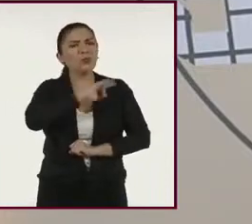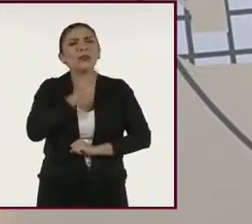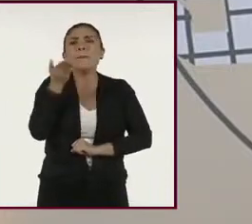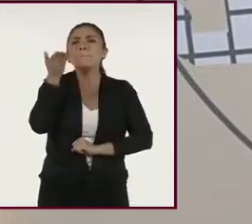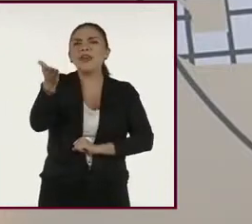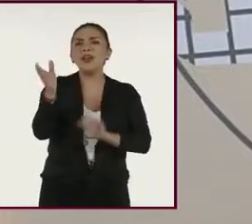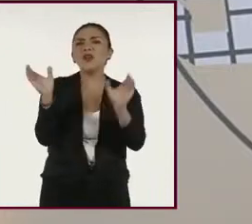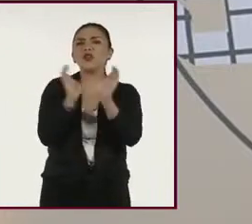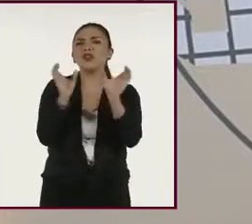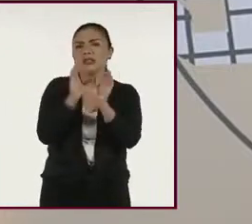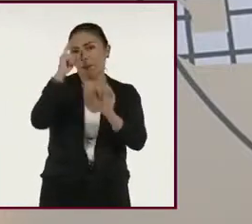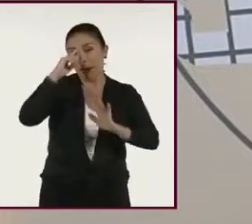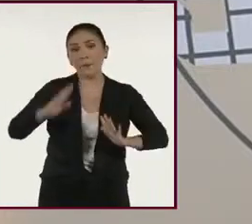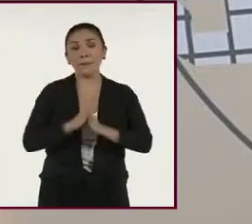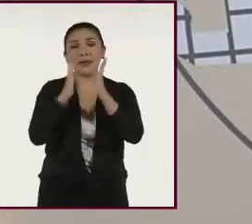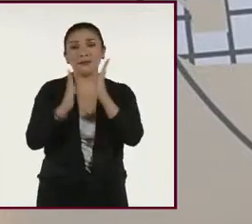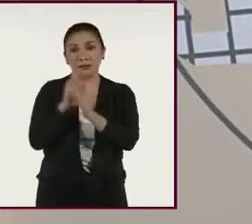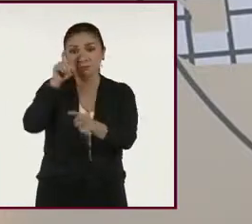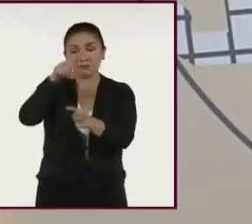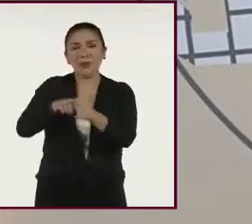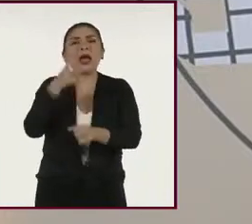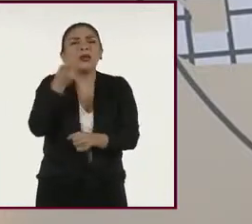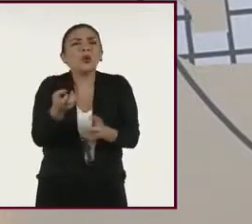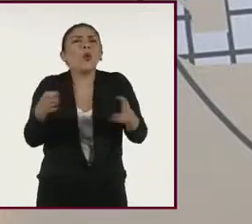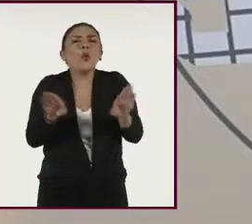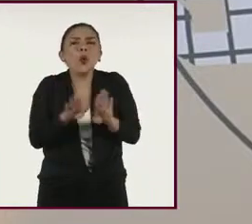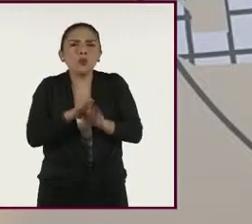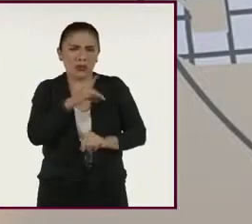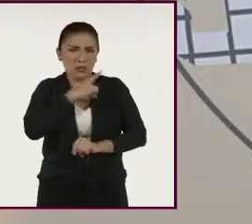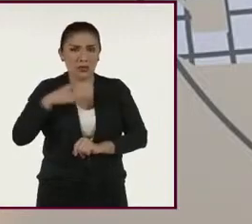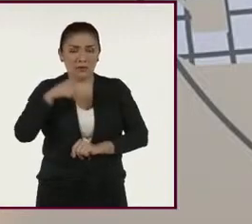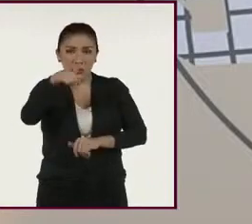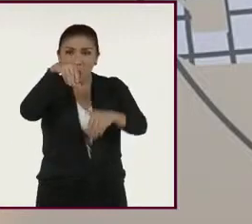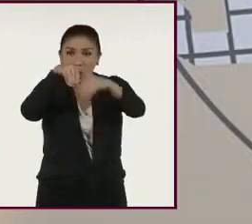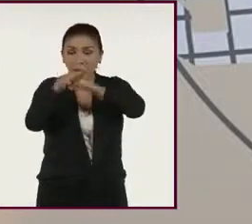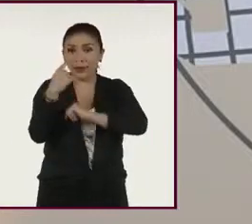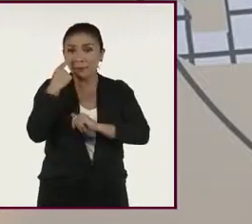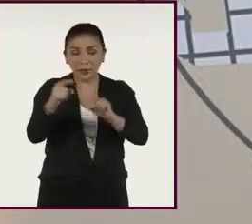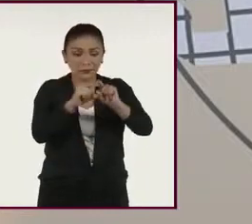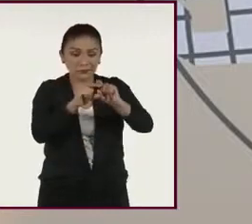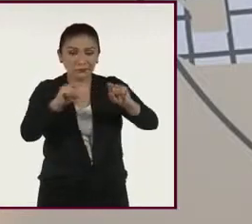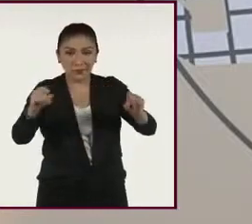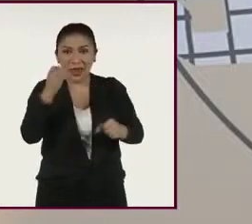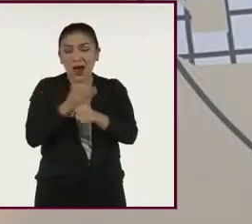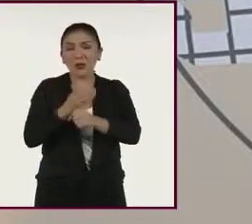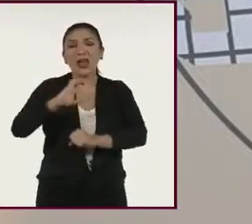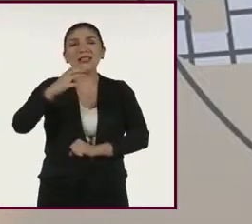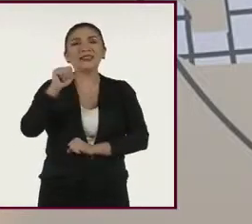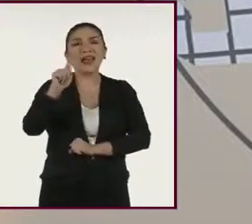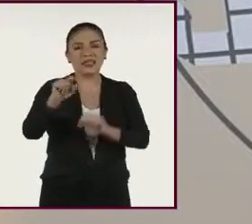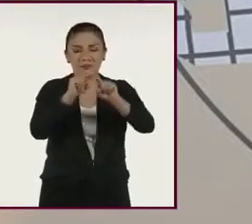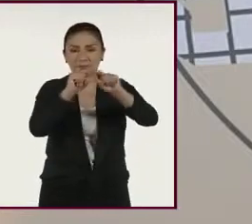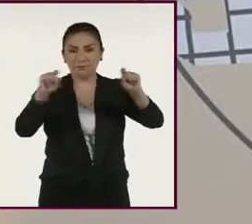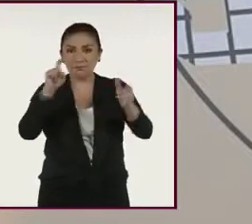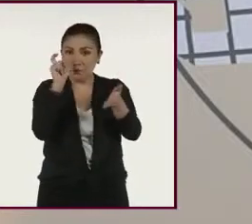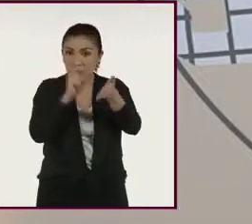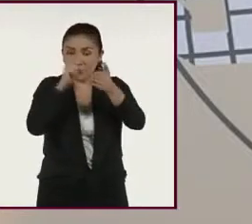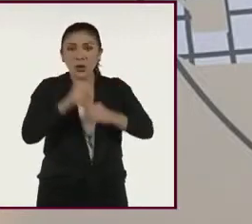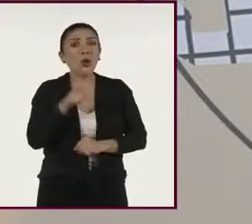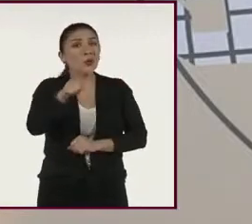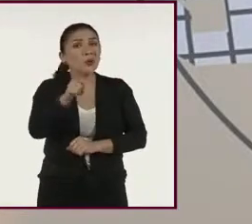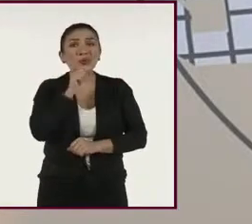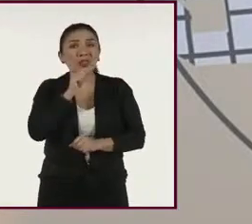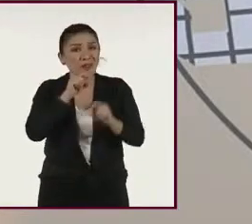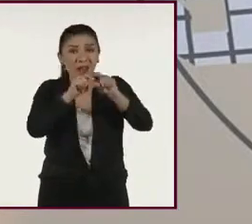una constancia de participación. Para ello, solamente deben entrar al enlace que está en el chat de comentarios y si aún no tienen